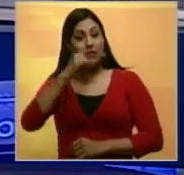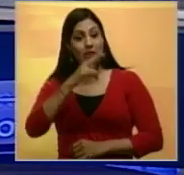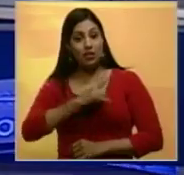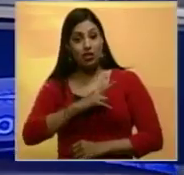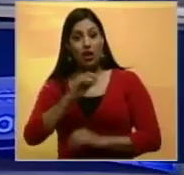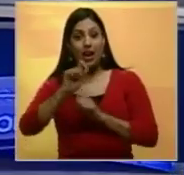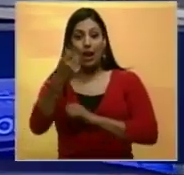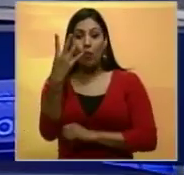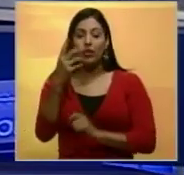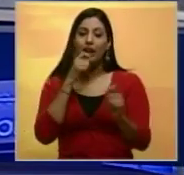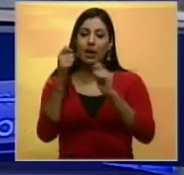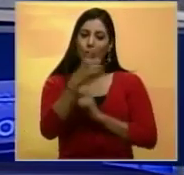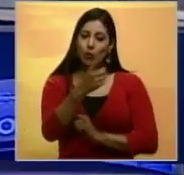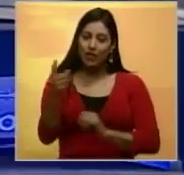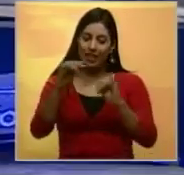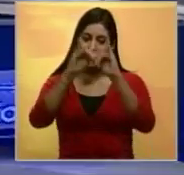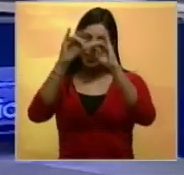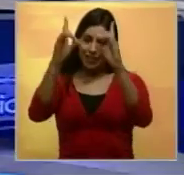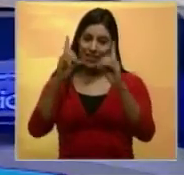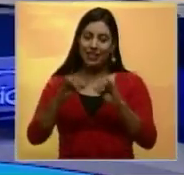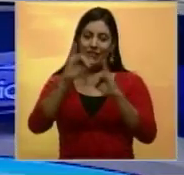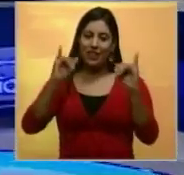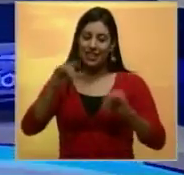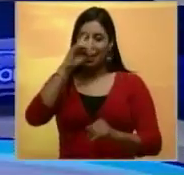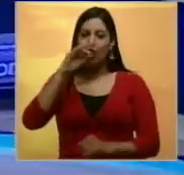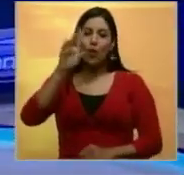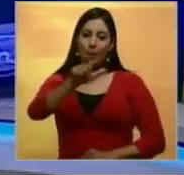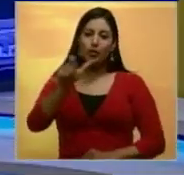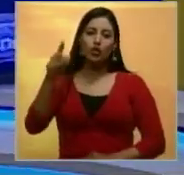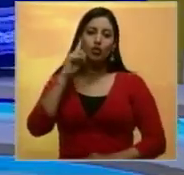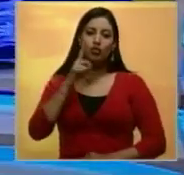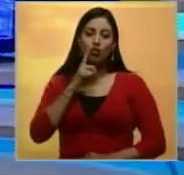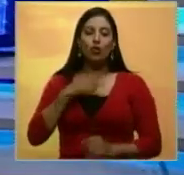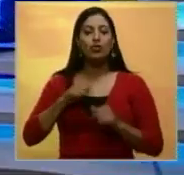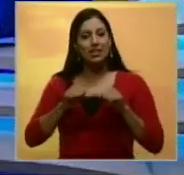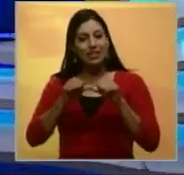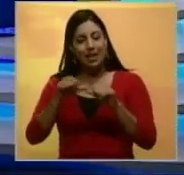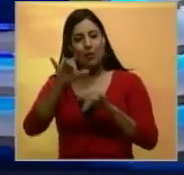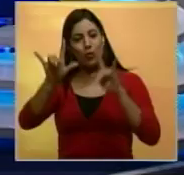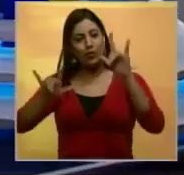Noticiero Venevisión Canal 4 reporta. Ustedes deciden. Seguimos trabajando